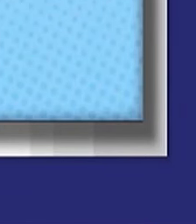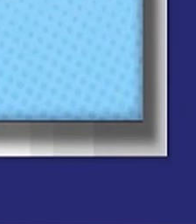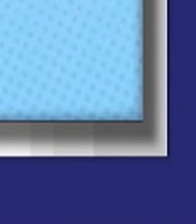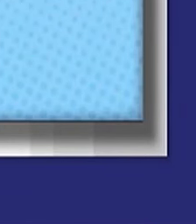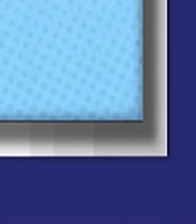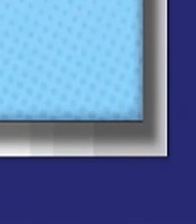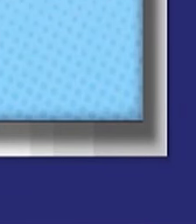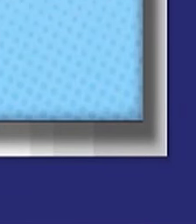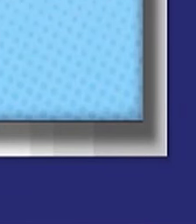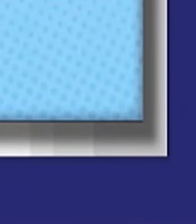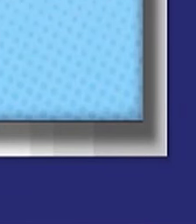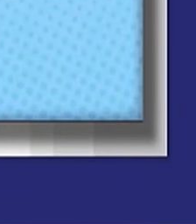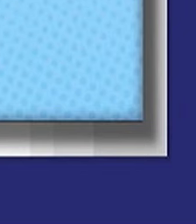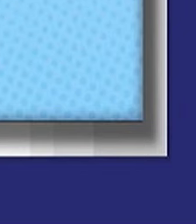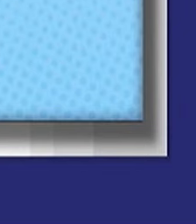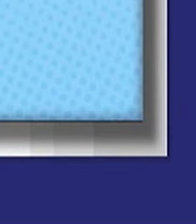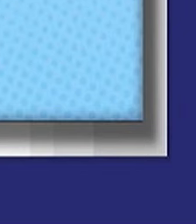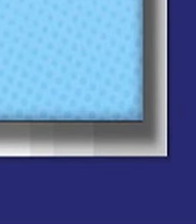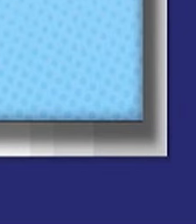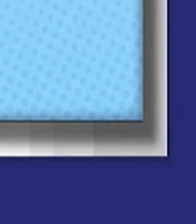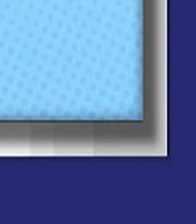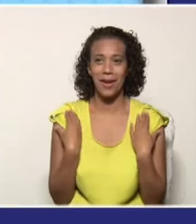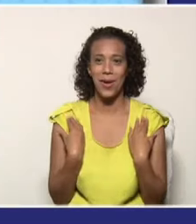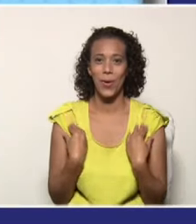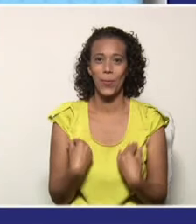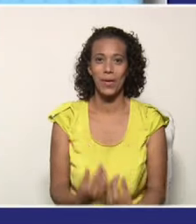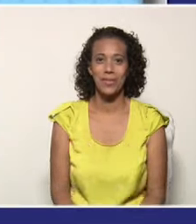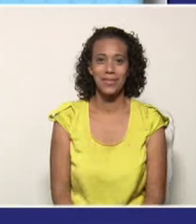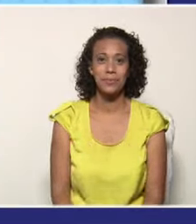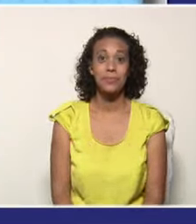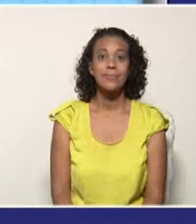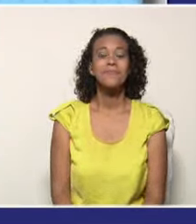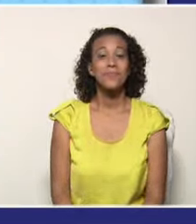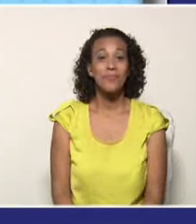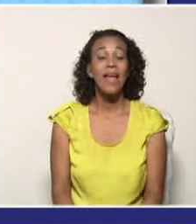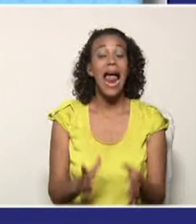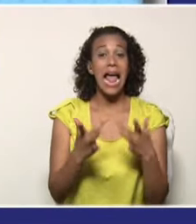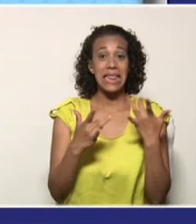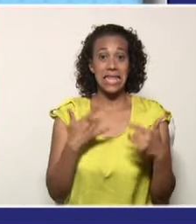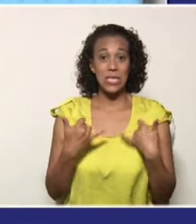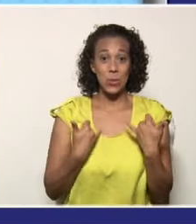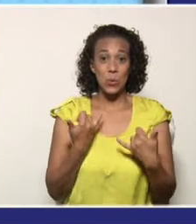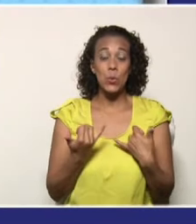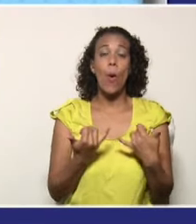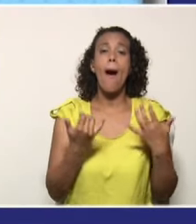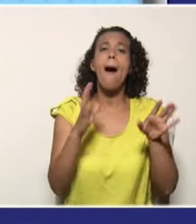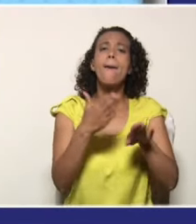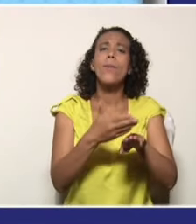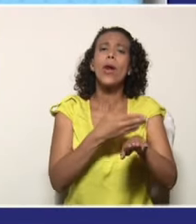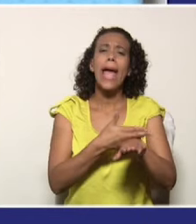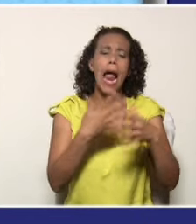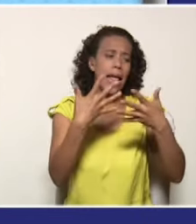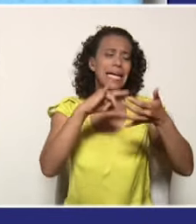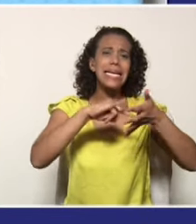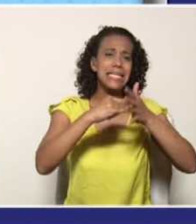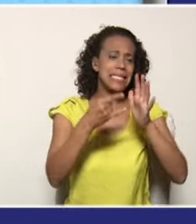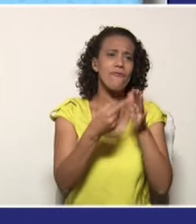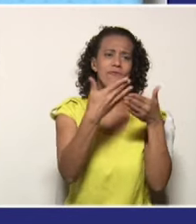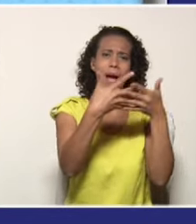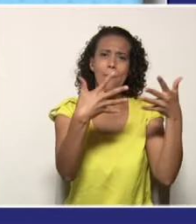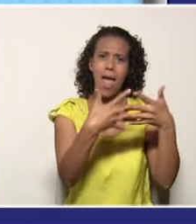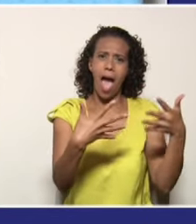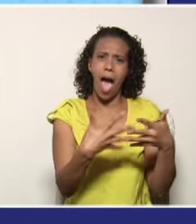año es muy importante, es el preámbulo de la Constitución de la República Bolivariana de Venezuela. ¿Okay?